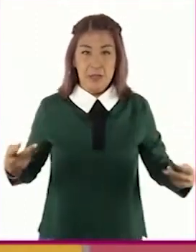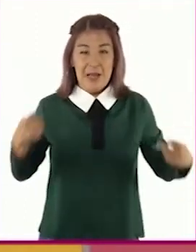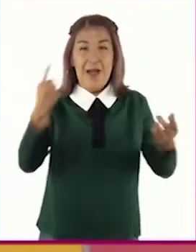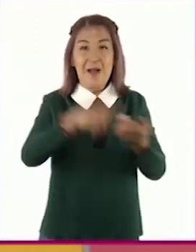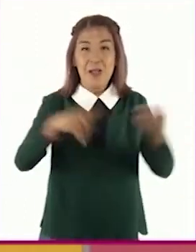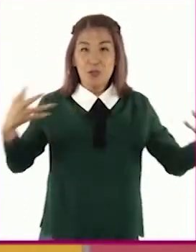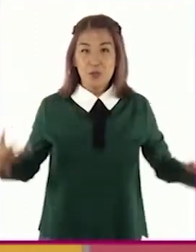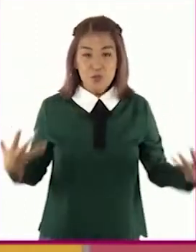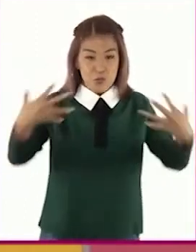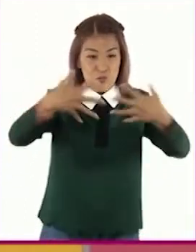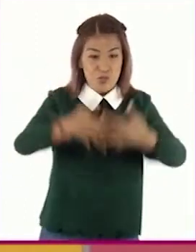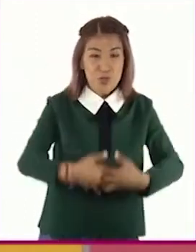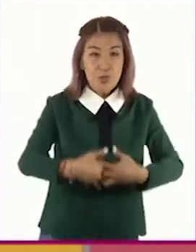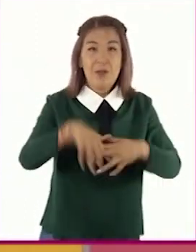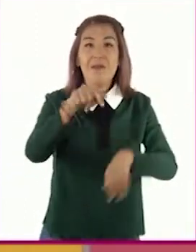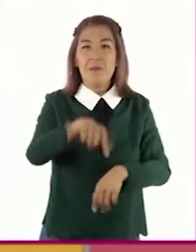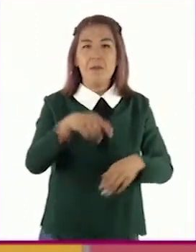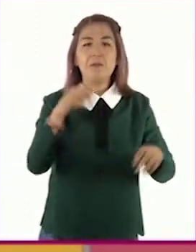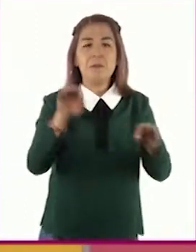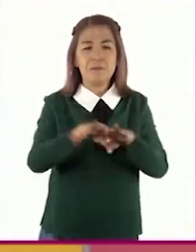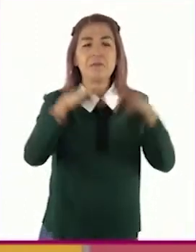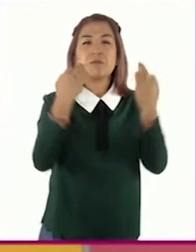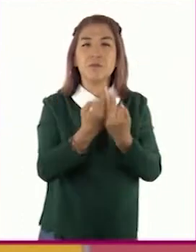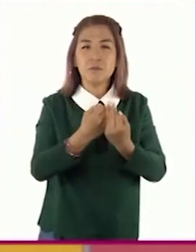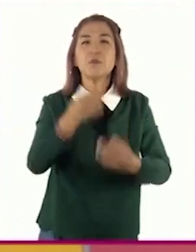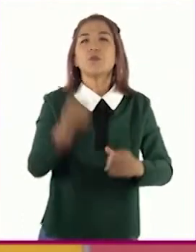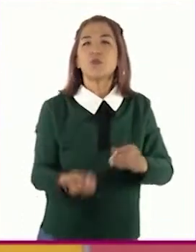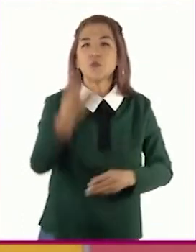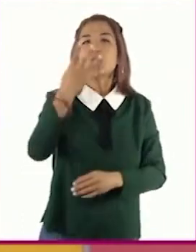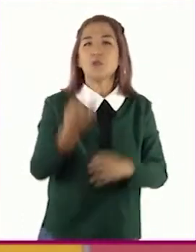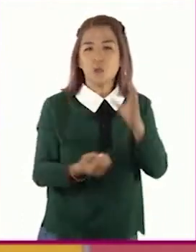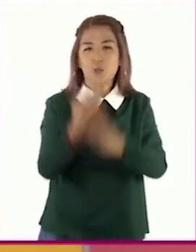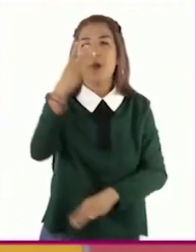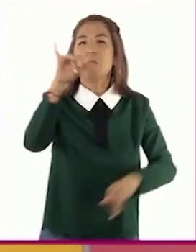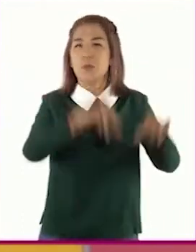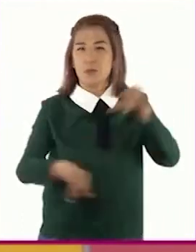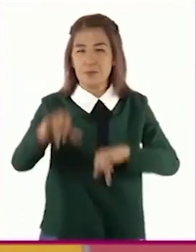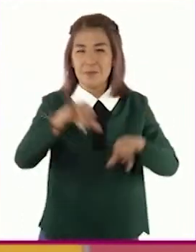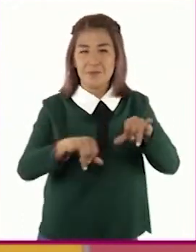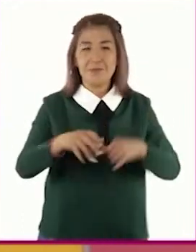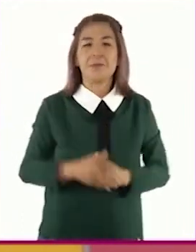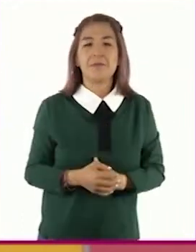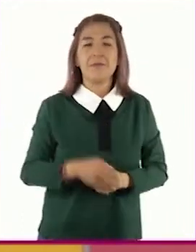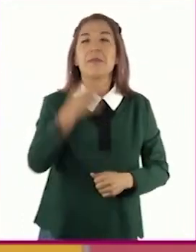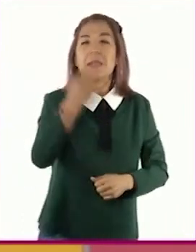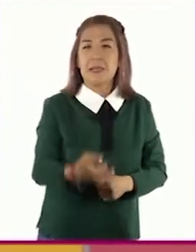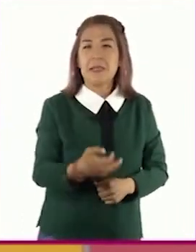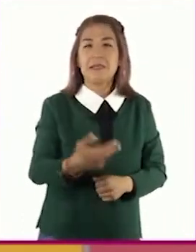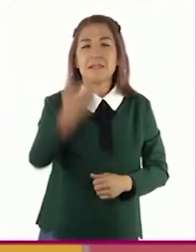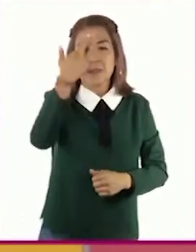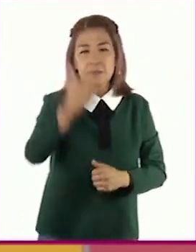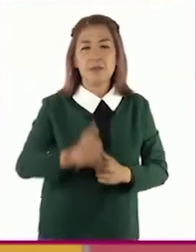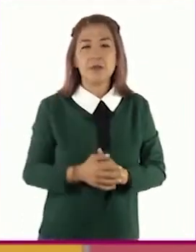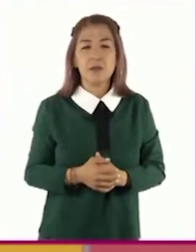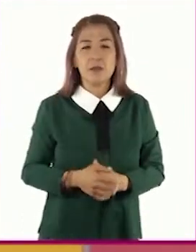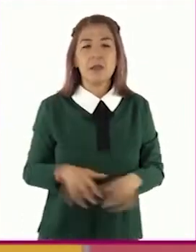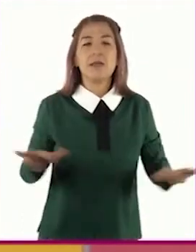chocar unas con otras sus partículas, forman una nueva sustancia o nuevas sustancias. ¿Sí? Y